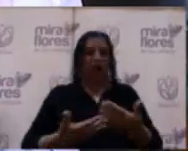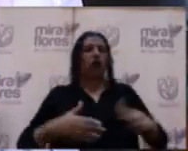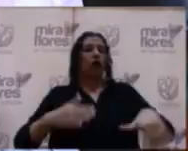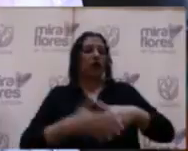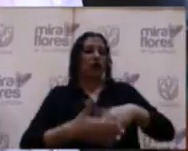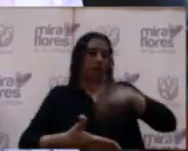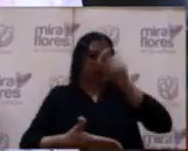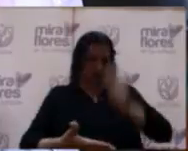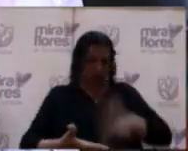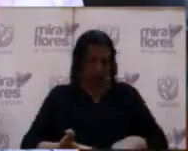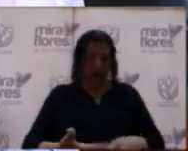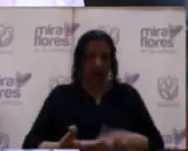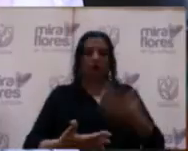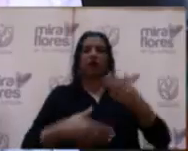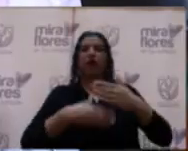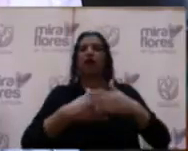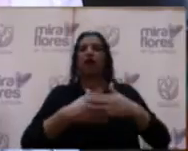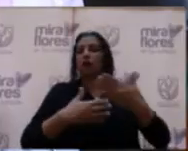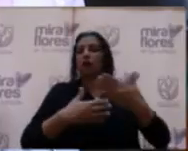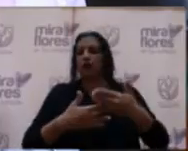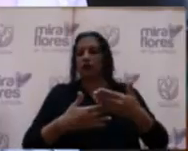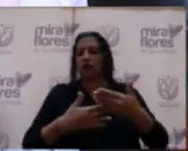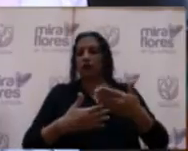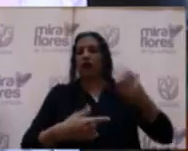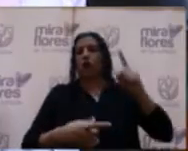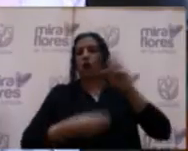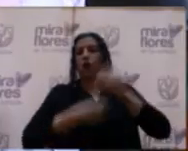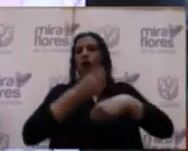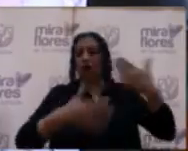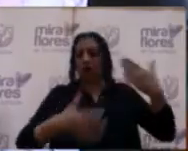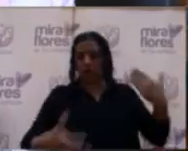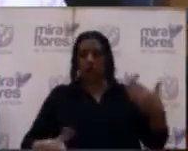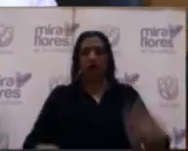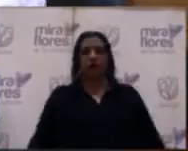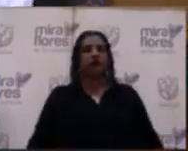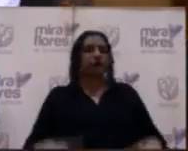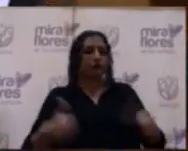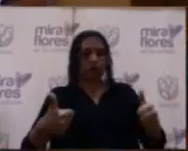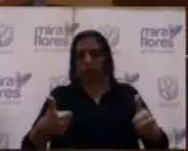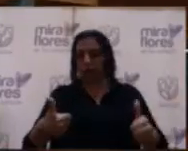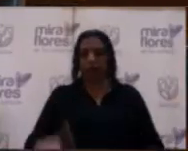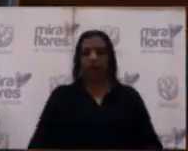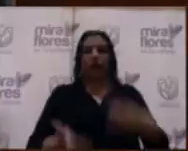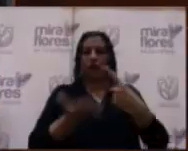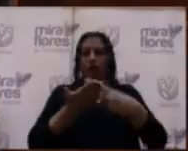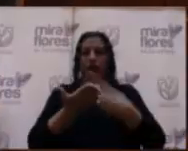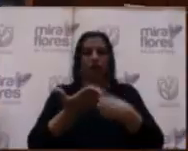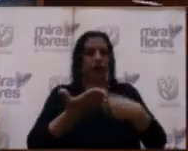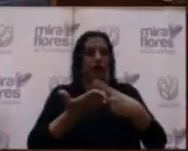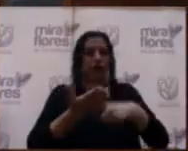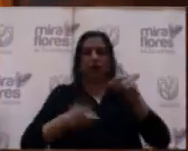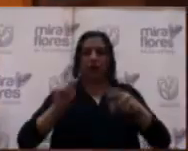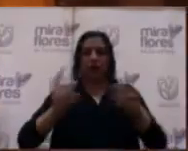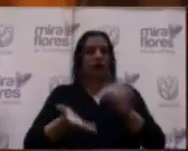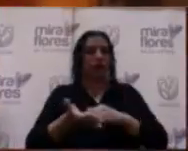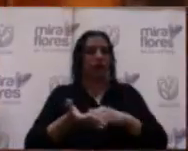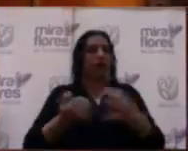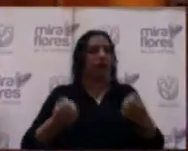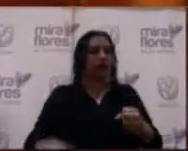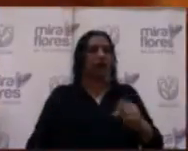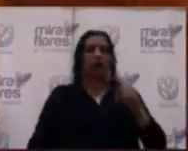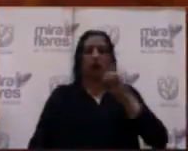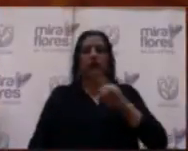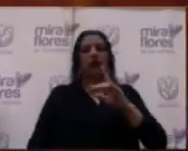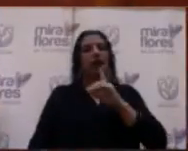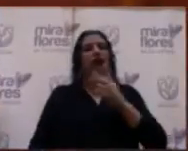que se está firmando al cabo de un año. Eso es todo. Muy bien. Al debate, ¿alguien más que quiera hacer uso de la